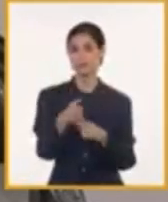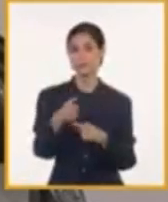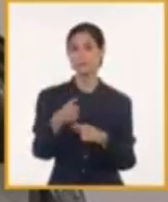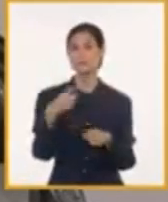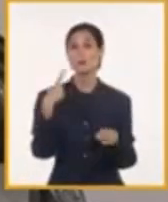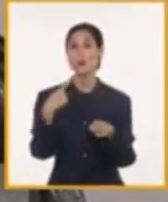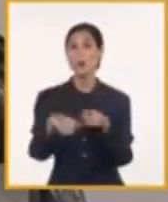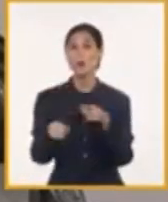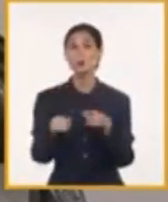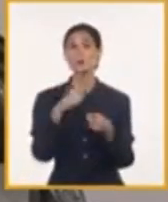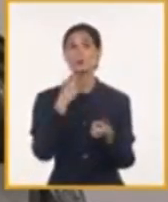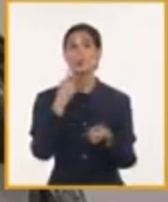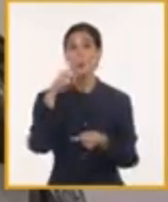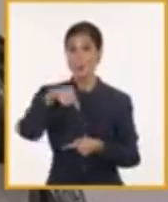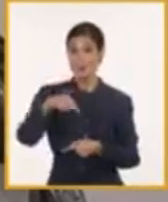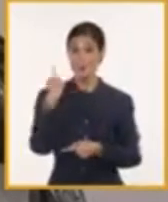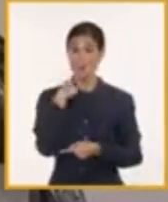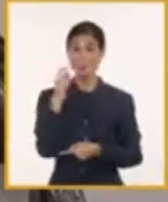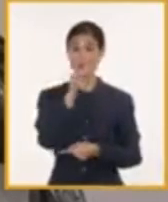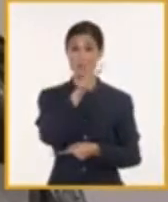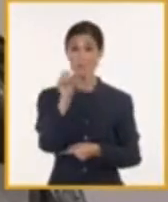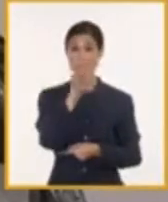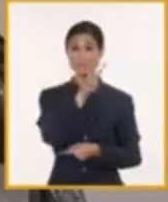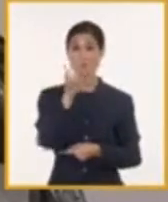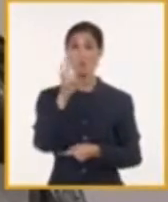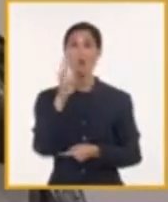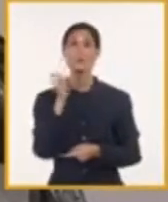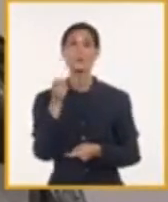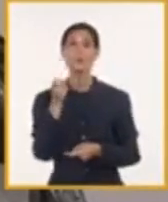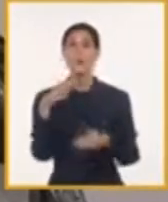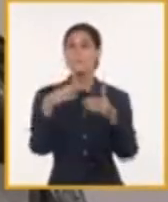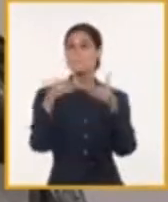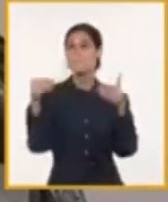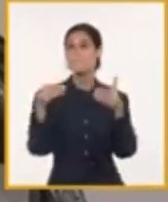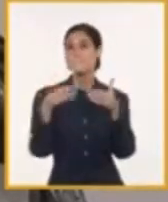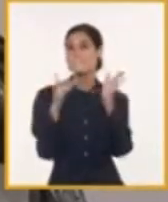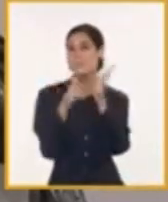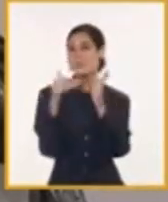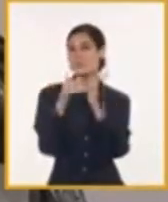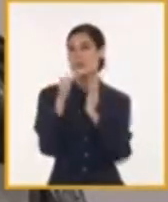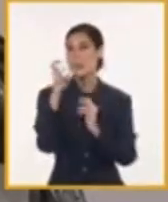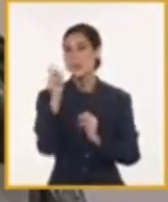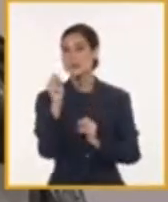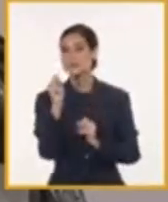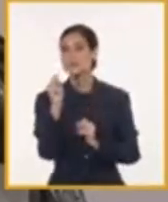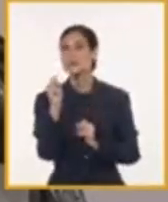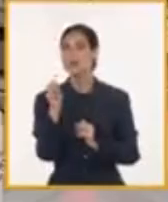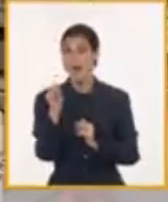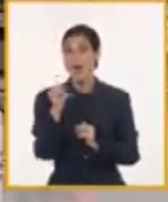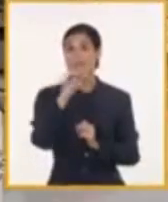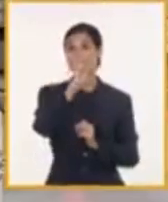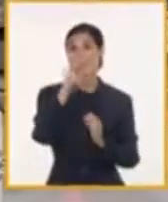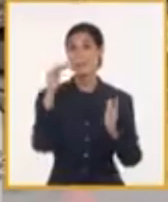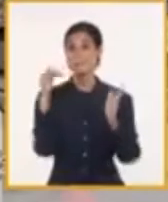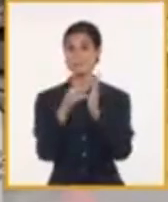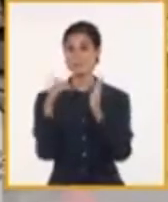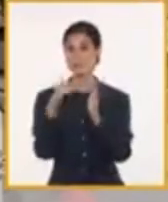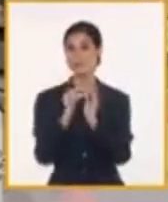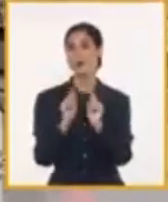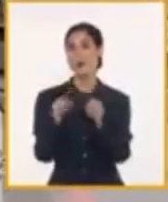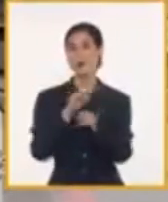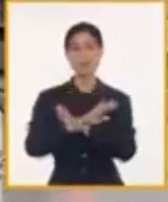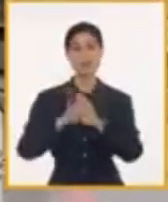financiaron 5 millones y están en el país distribuidas en los territorios 3,2 millones de dólares en artes de pesca. ¿Eso está en las bases pesqueras? Eso ya